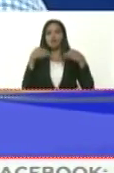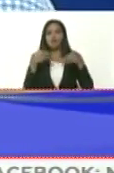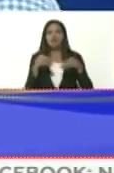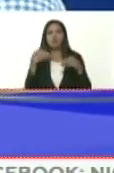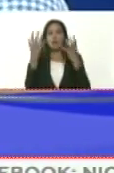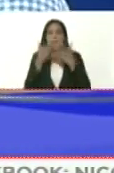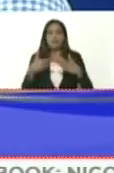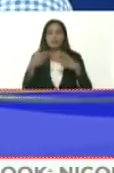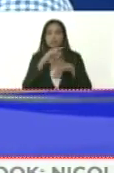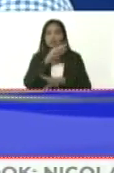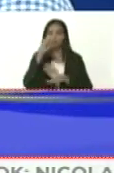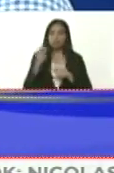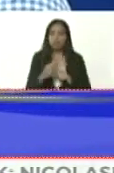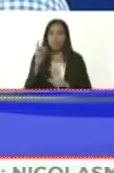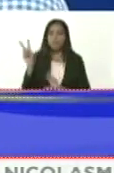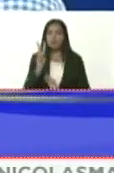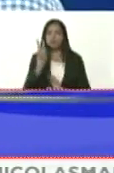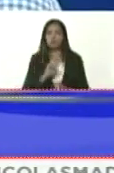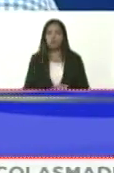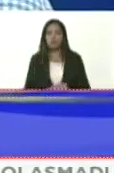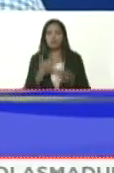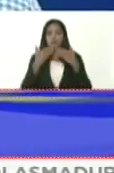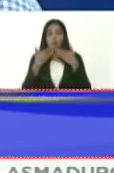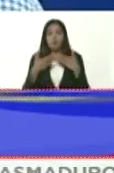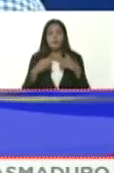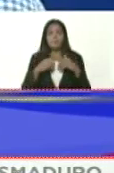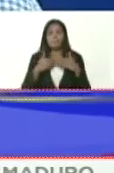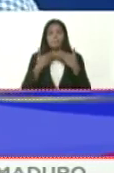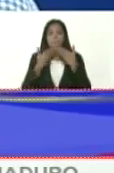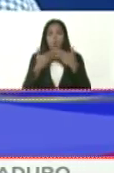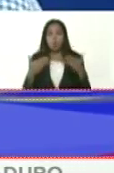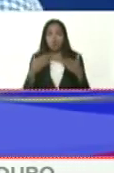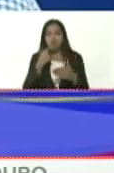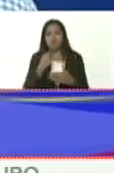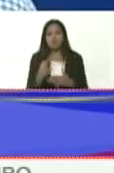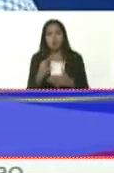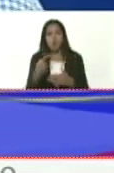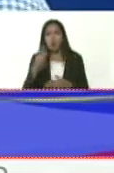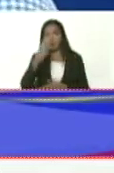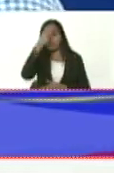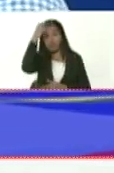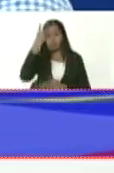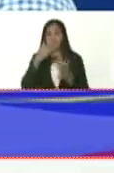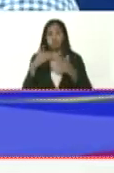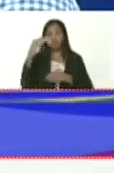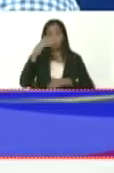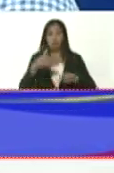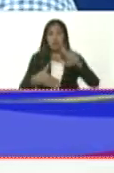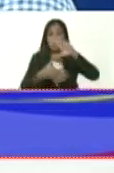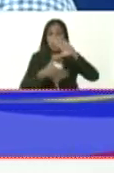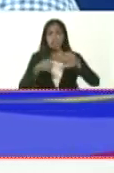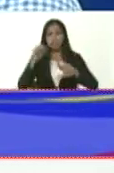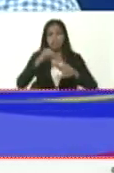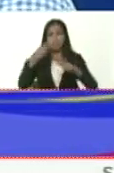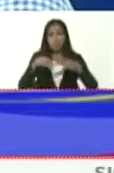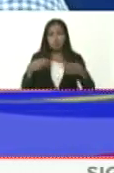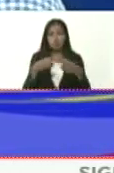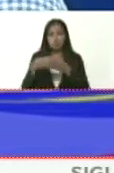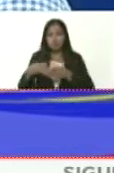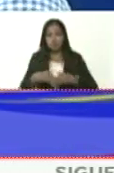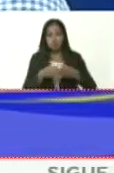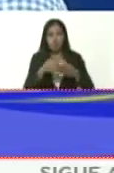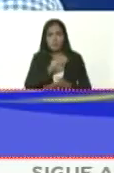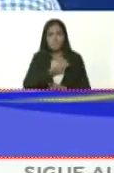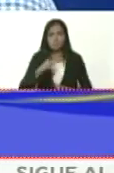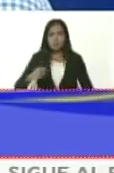toda Venezuela. No solamente la industria pública, que como muy bien lo dijo Tarek, esta es la industria más grande de América Latina, sino un conjunto de empresas